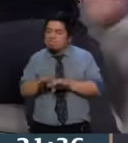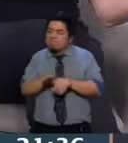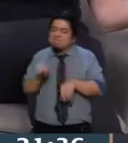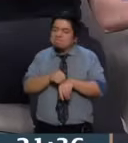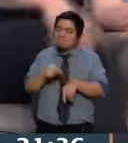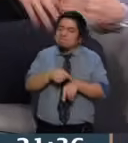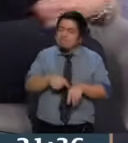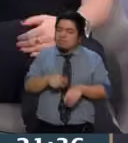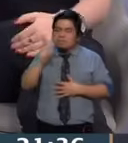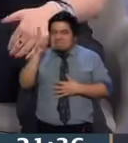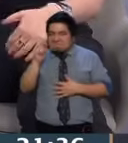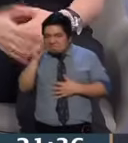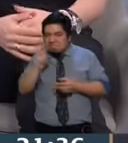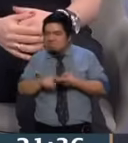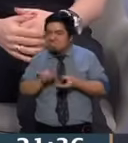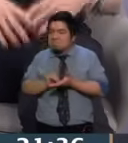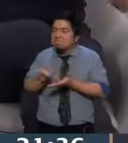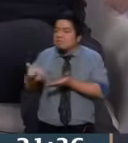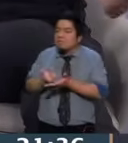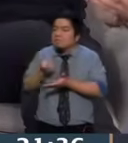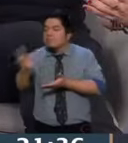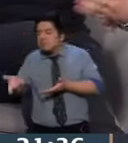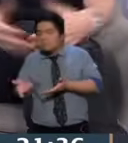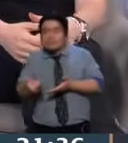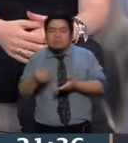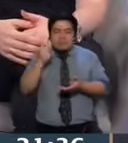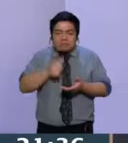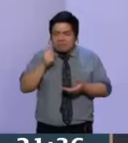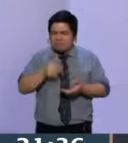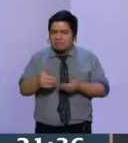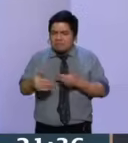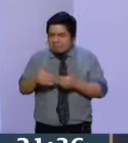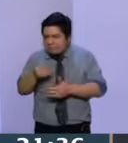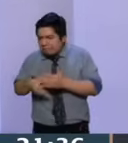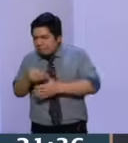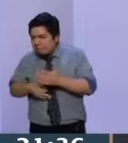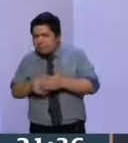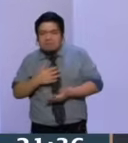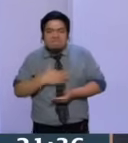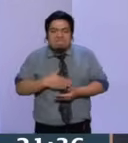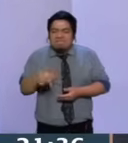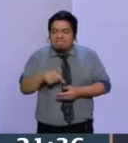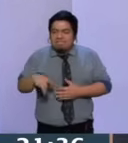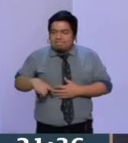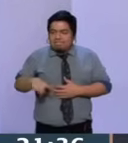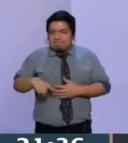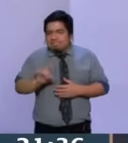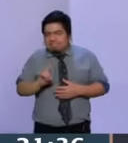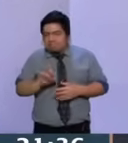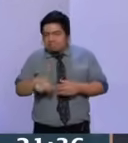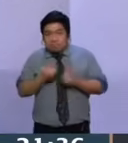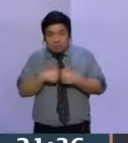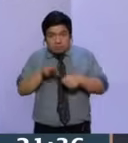allá de una beca y de una transferencia directa, porque eso de nuevo se queda siempre corto y ha sido una justificación bastante barata de este gobierno, el sistema de